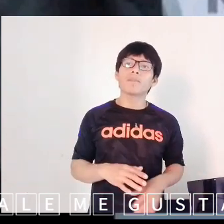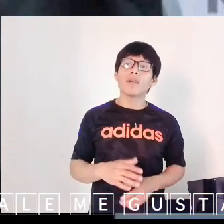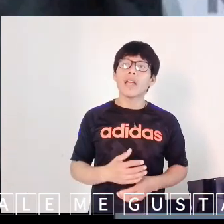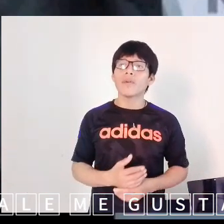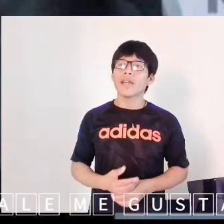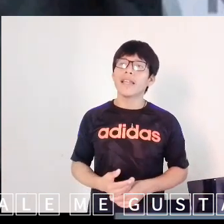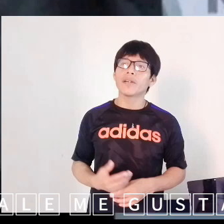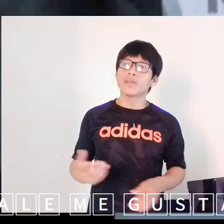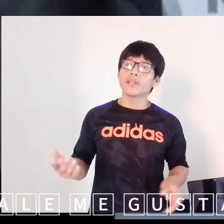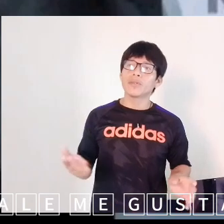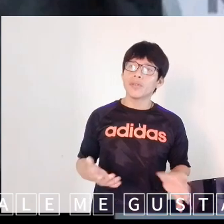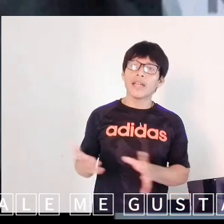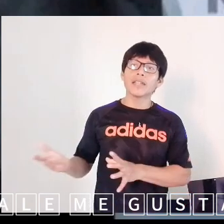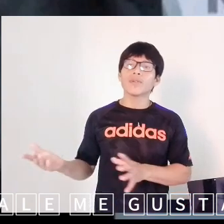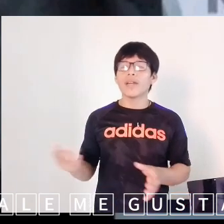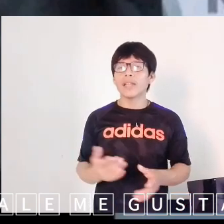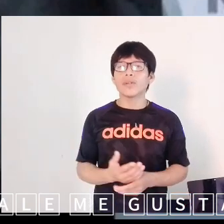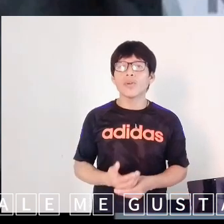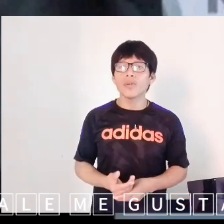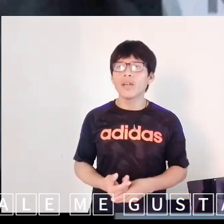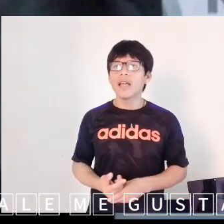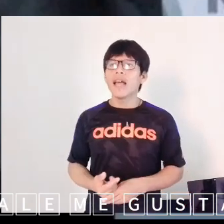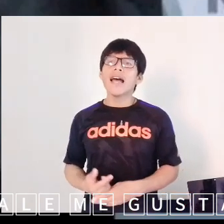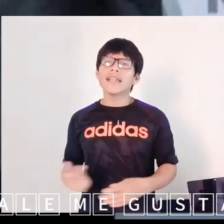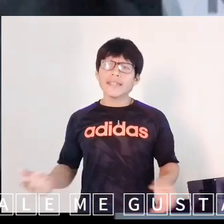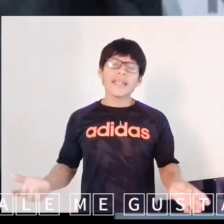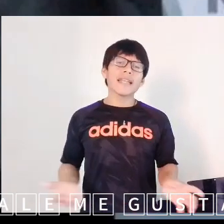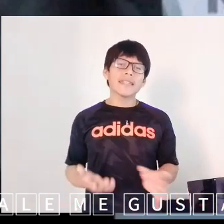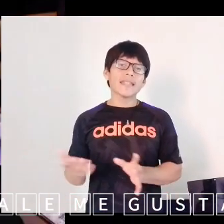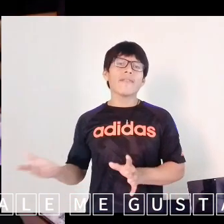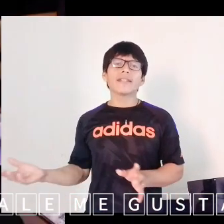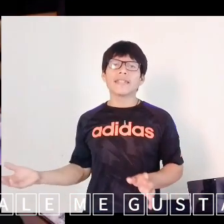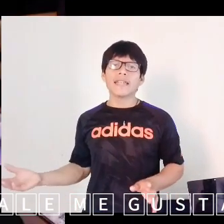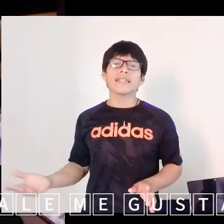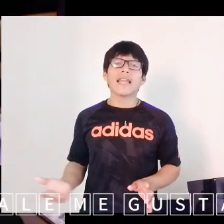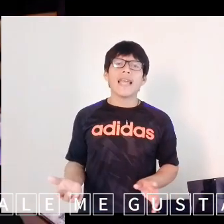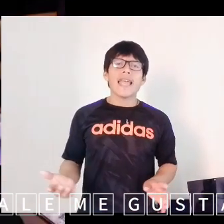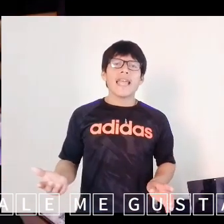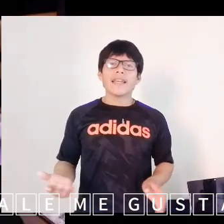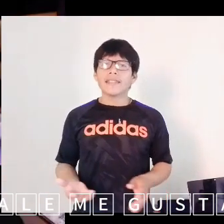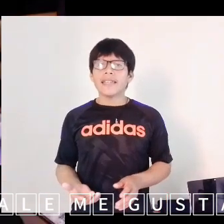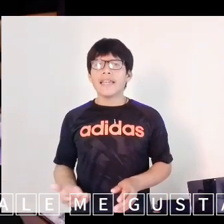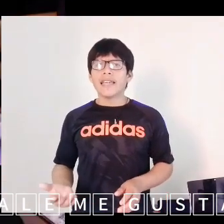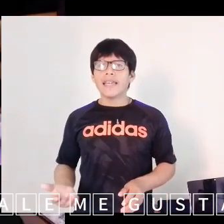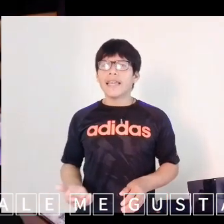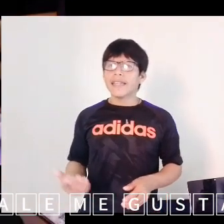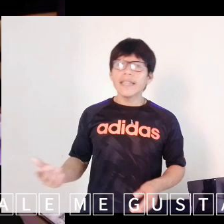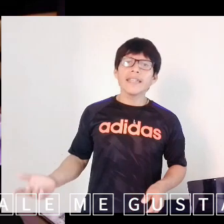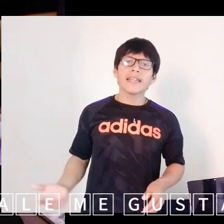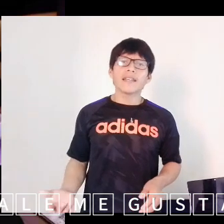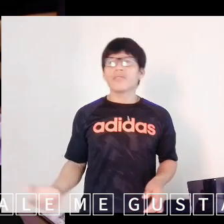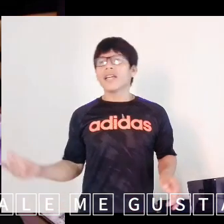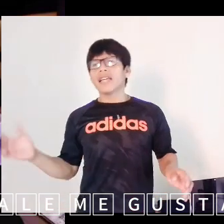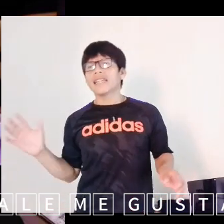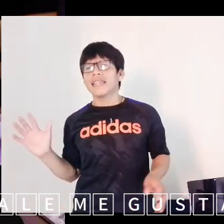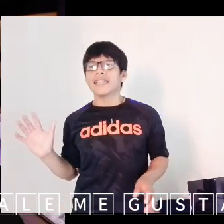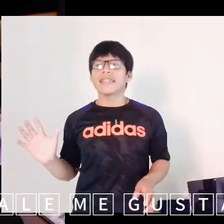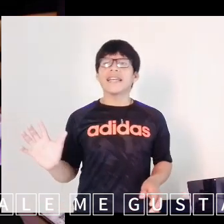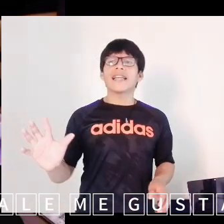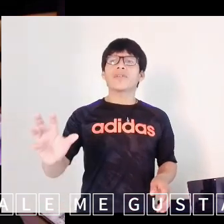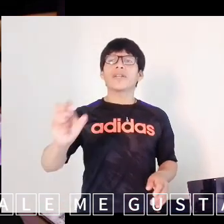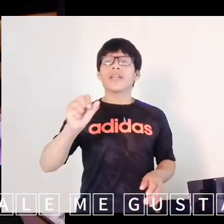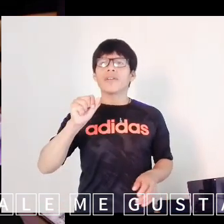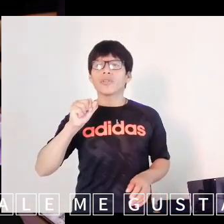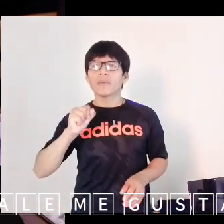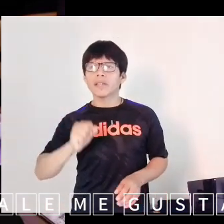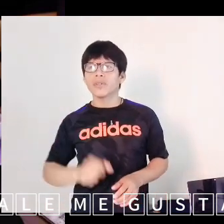esté estipulado en la Constitución, esto en torno a las reglas establecidas en el INE. O sea, que se le